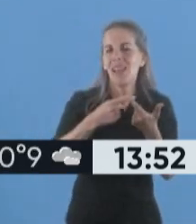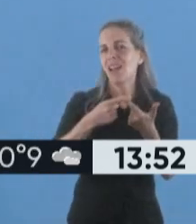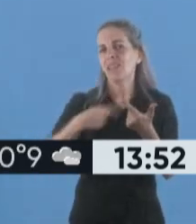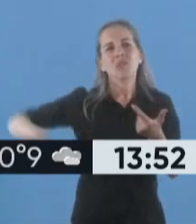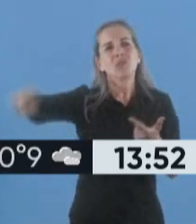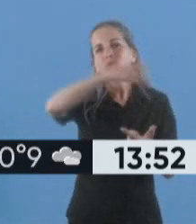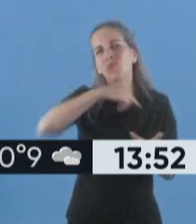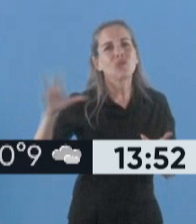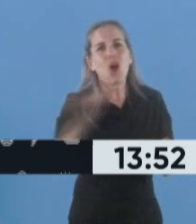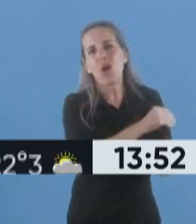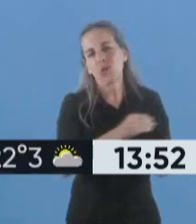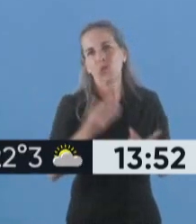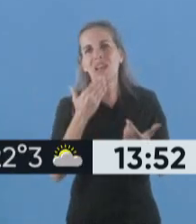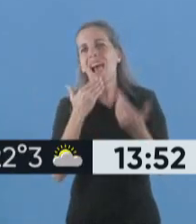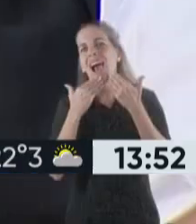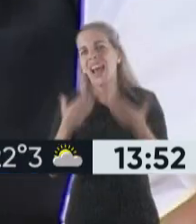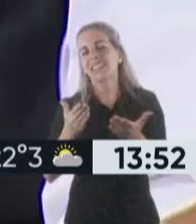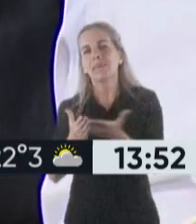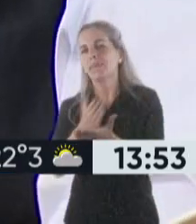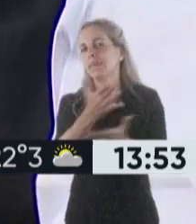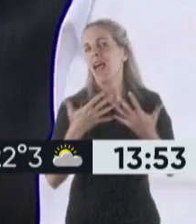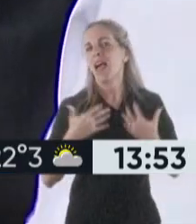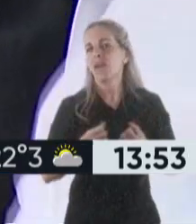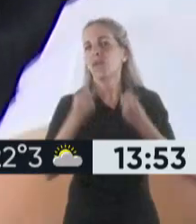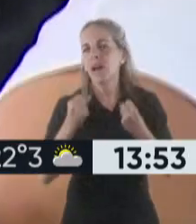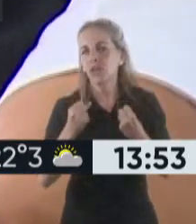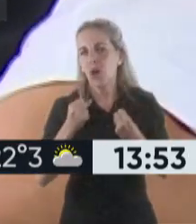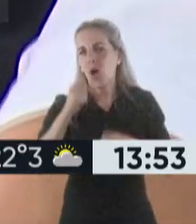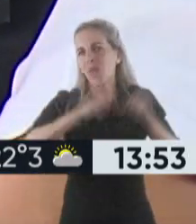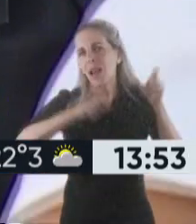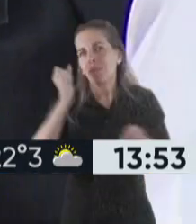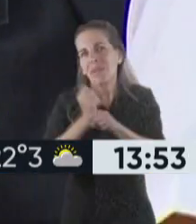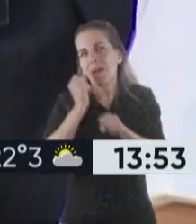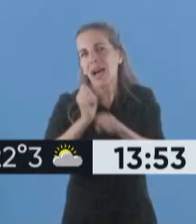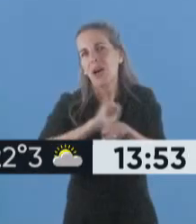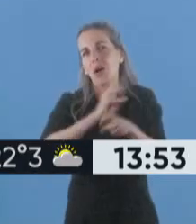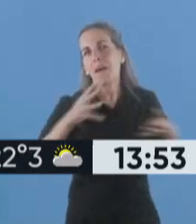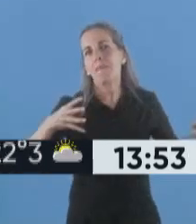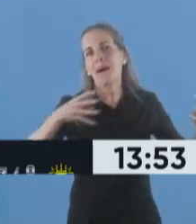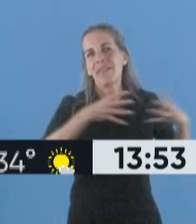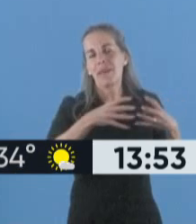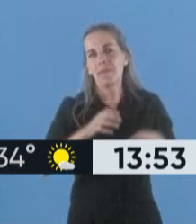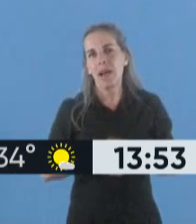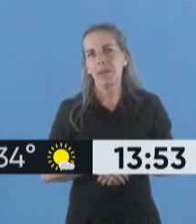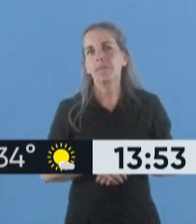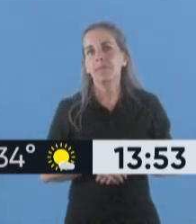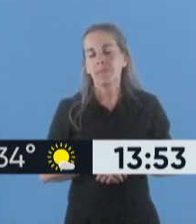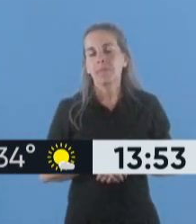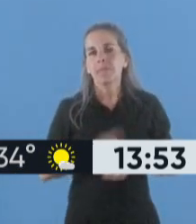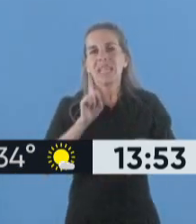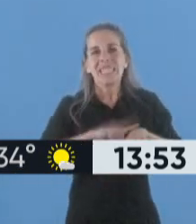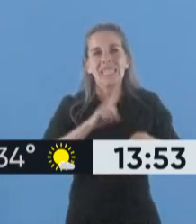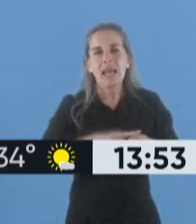estar eternamente agradecidos por el esfuerzo inmenso que hicieron en esa epopeya. El tiempo y el esfuerzo